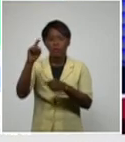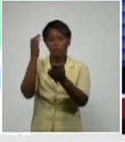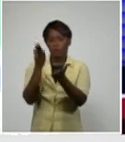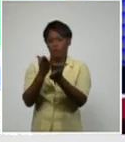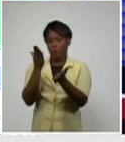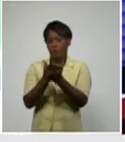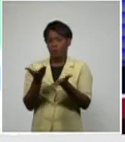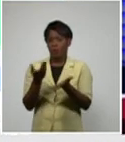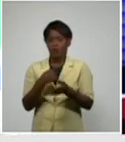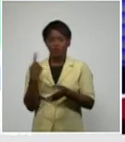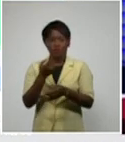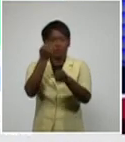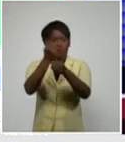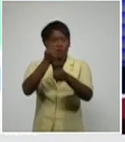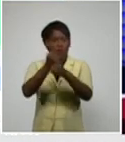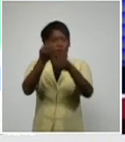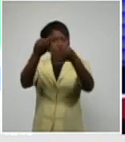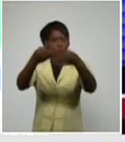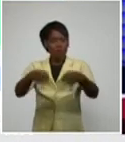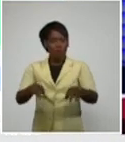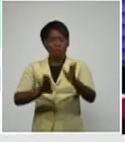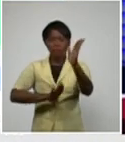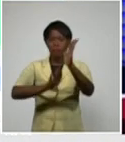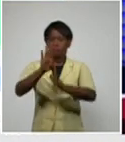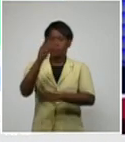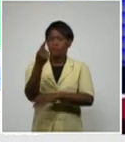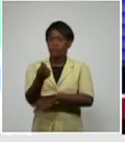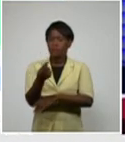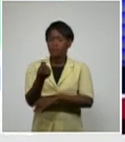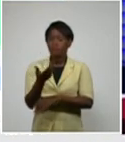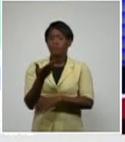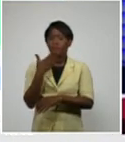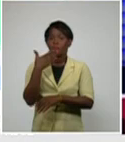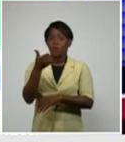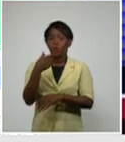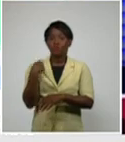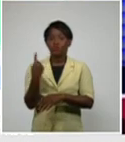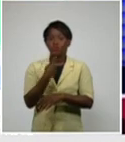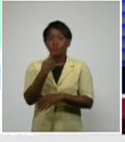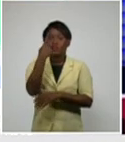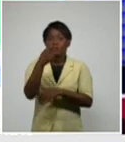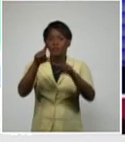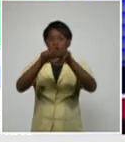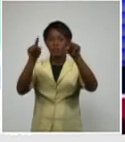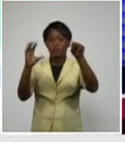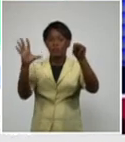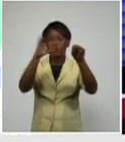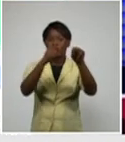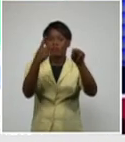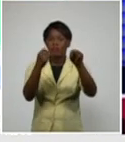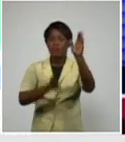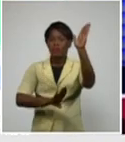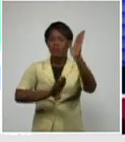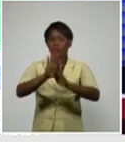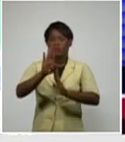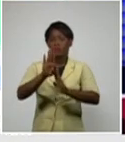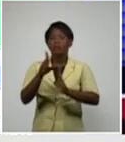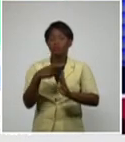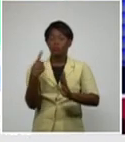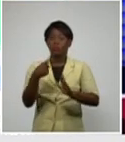se revitalice la economía de este país que tanta necesidad tiene? Entonces, yo creo que